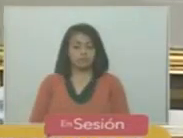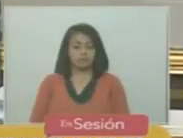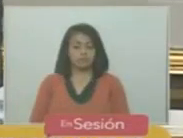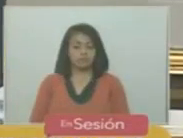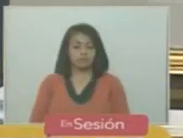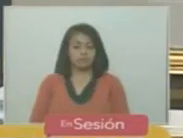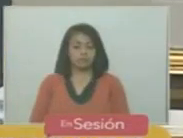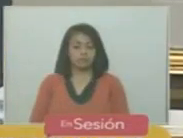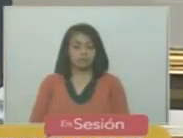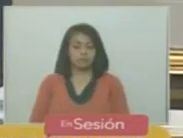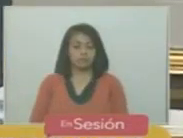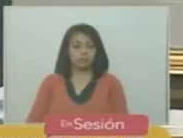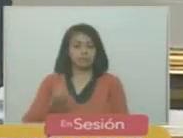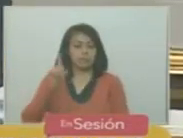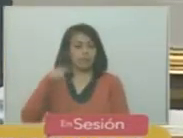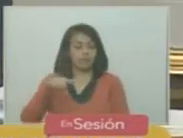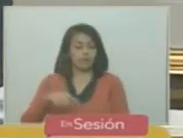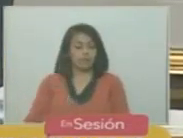incluso